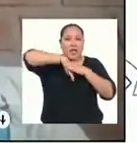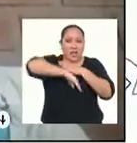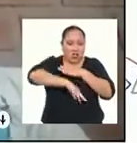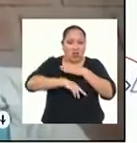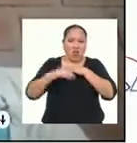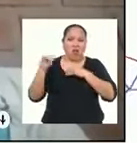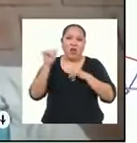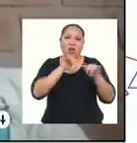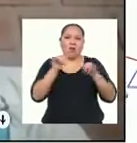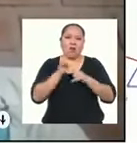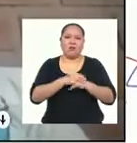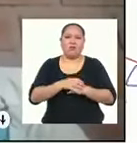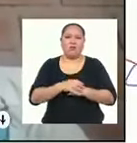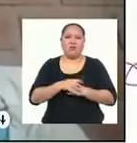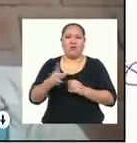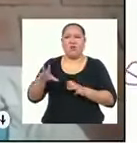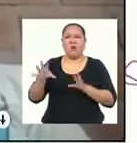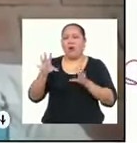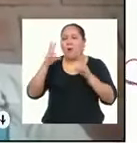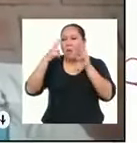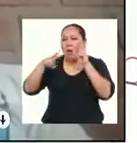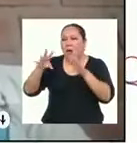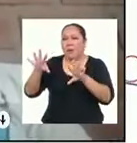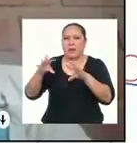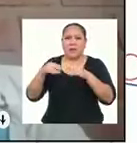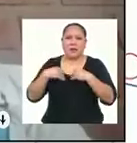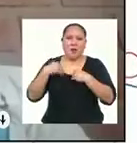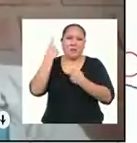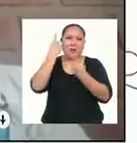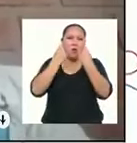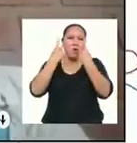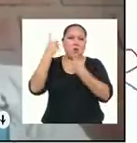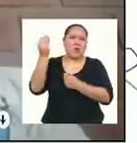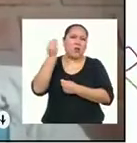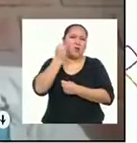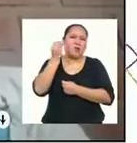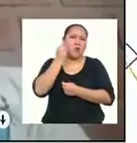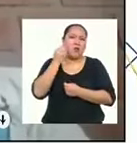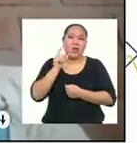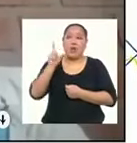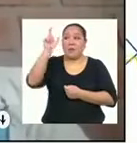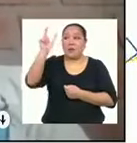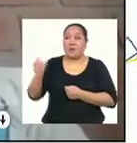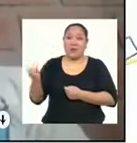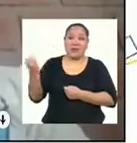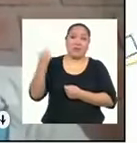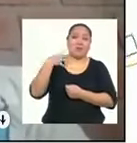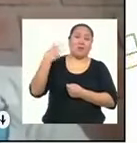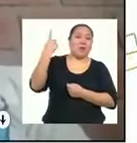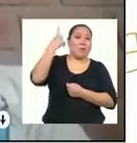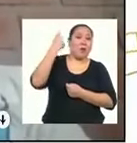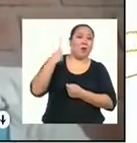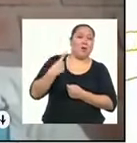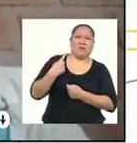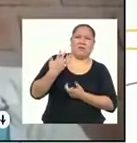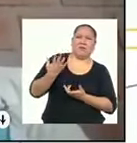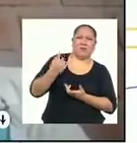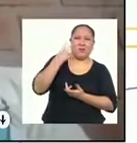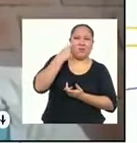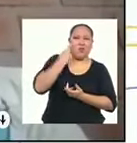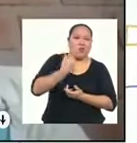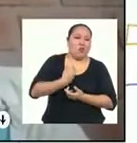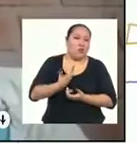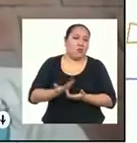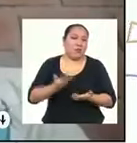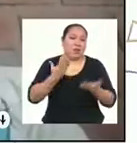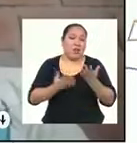caso por preguntas absurdas que nos hagan una gente que no nos conoce, porque de repente